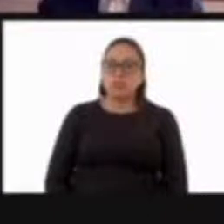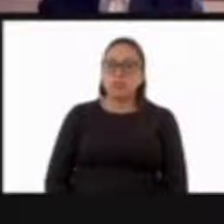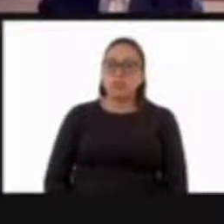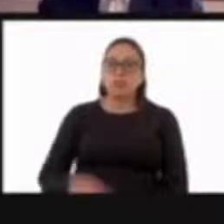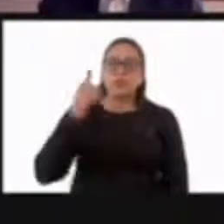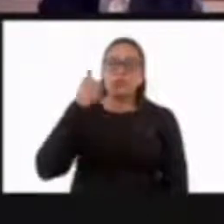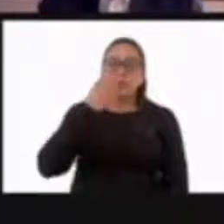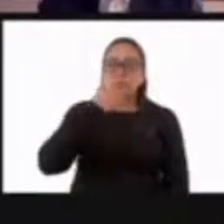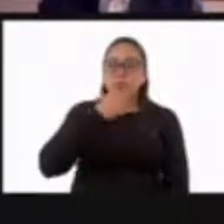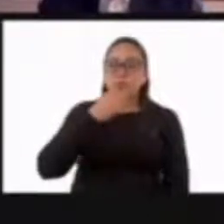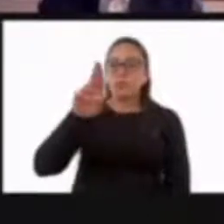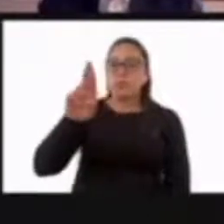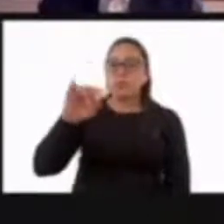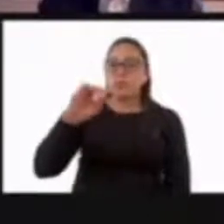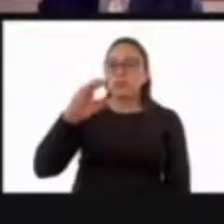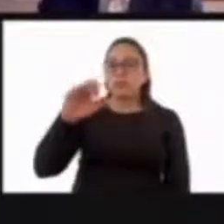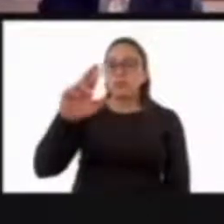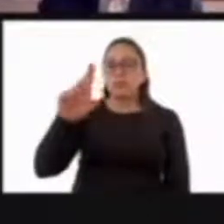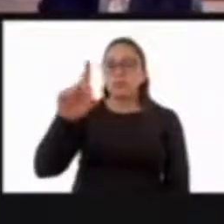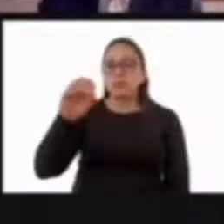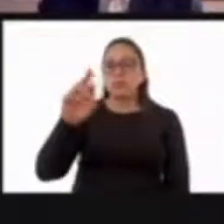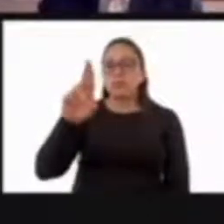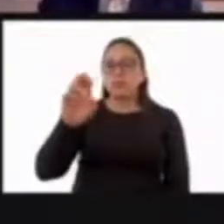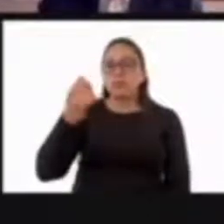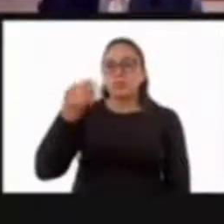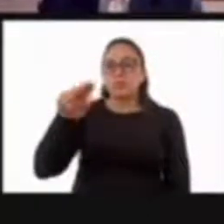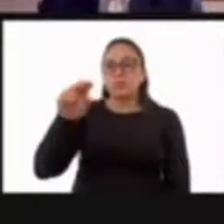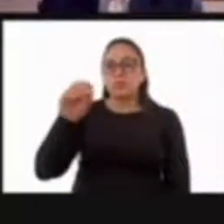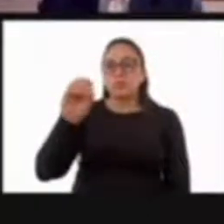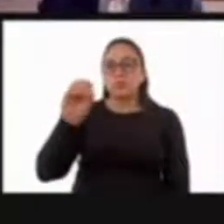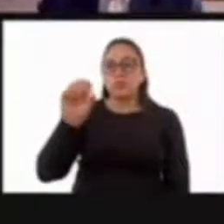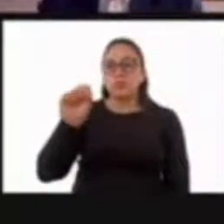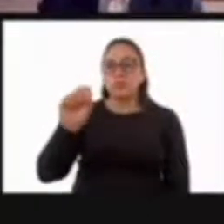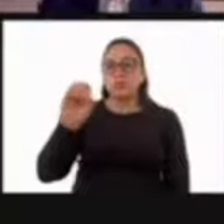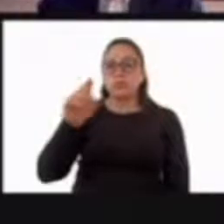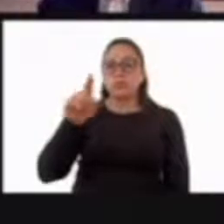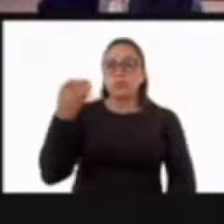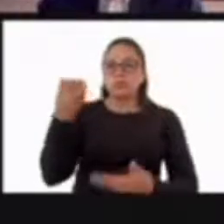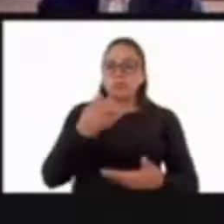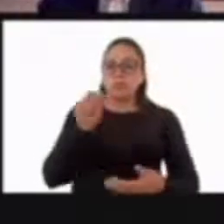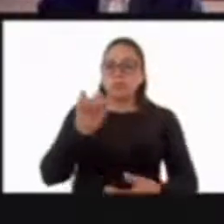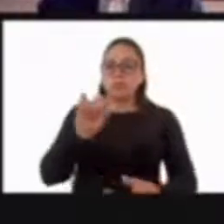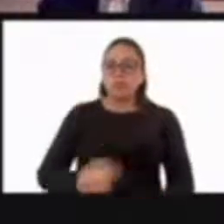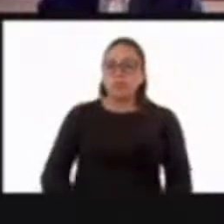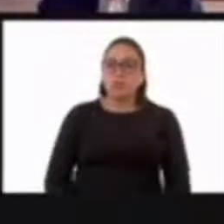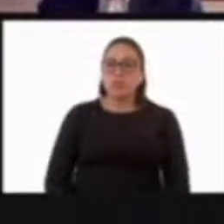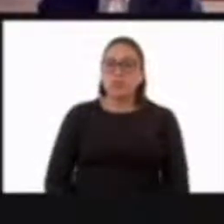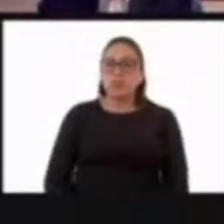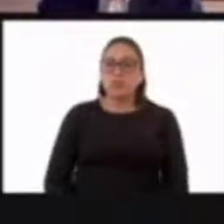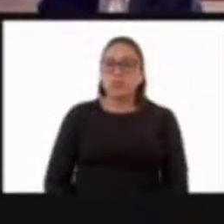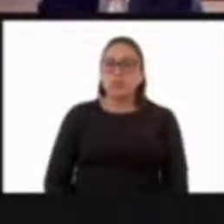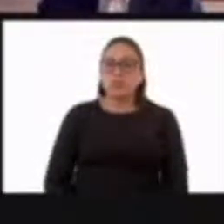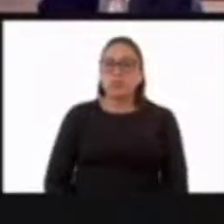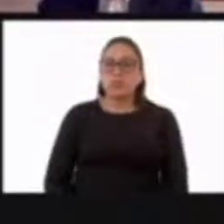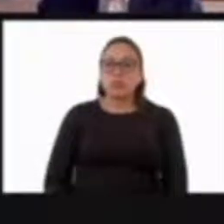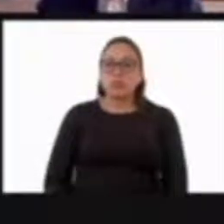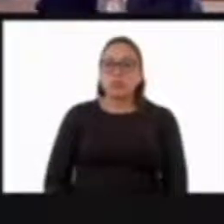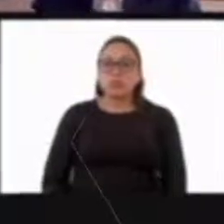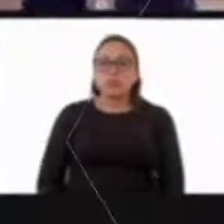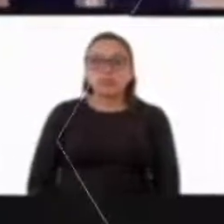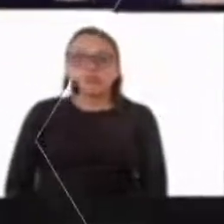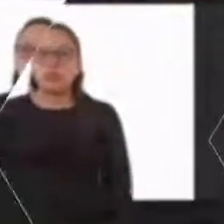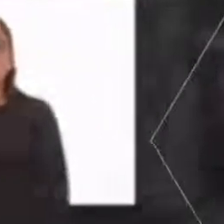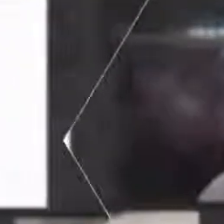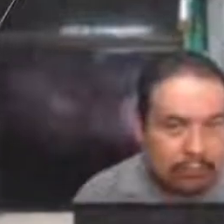fin de sancionar los conductores que circulan en los carriles exclusivos confinados o en contraflujo con el objetivo de prevenir accidentes y desahogar la congestión vial en la